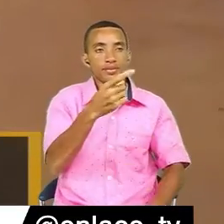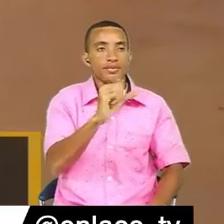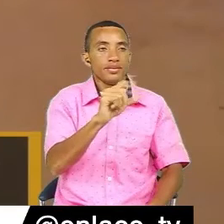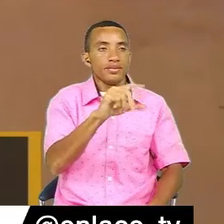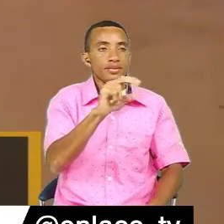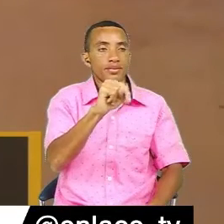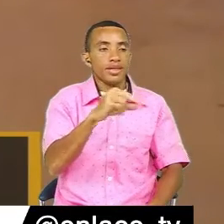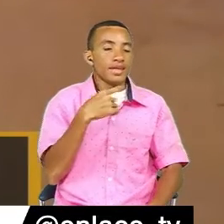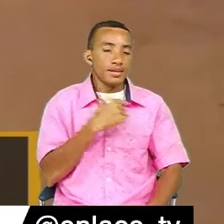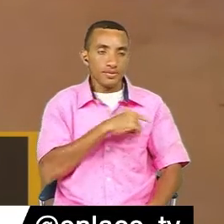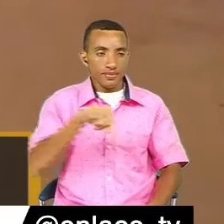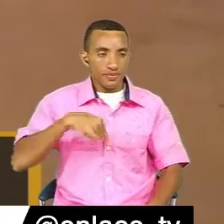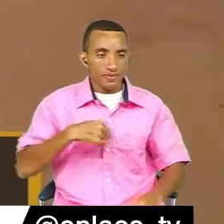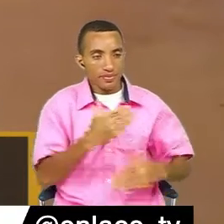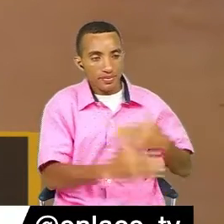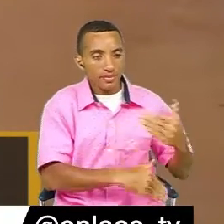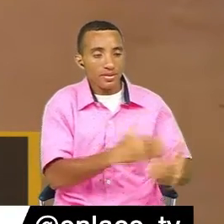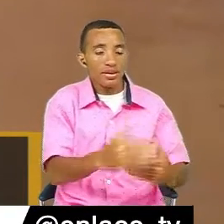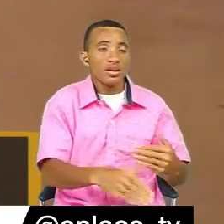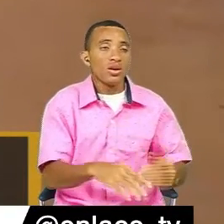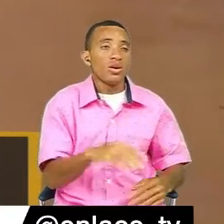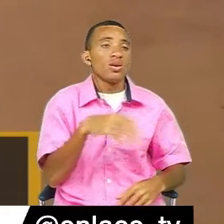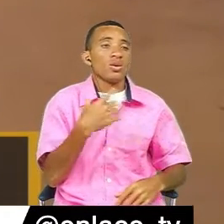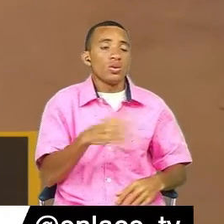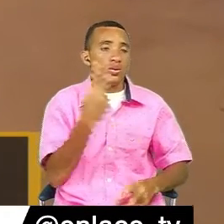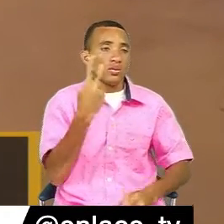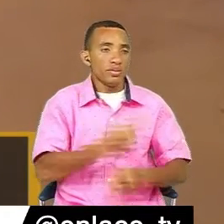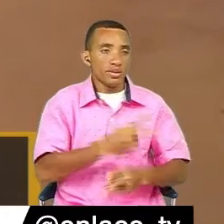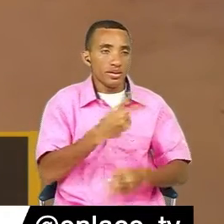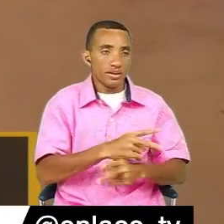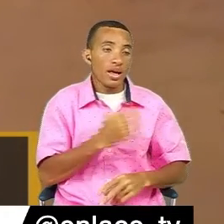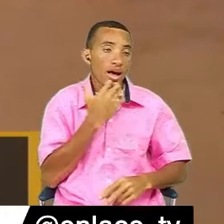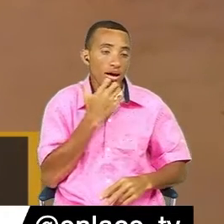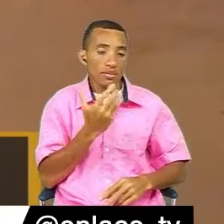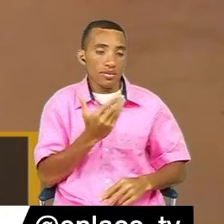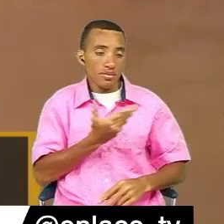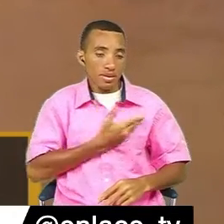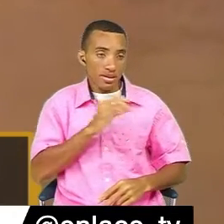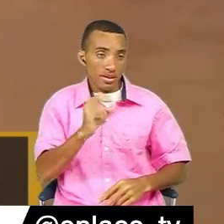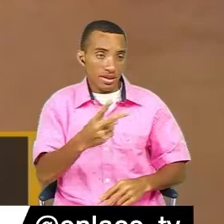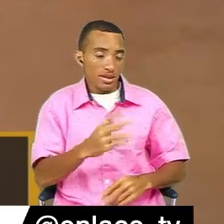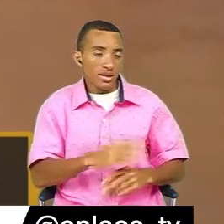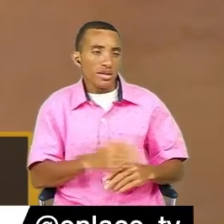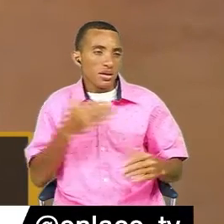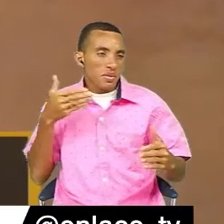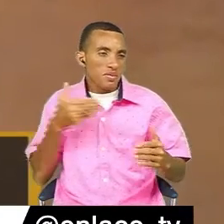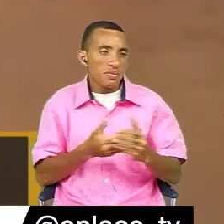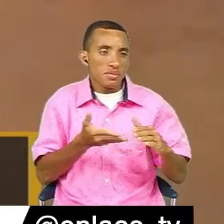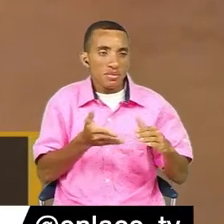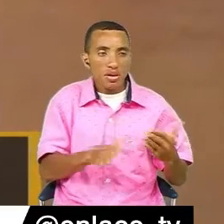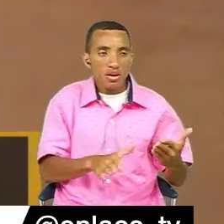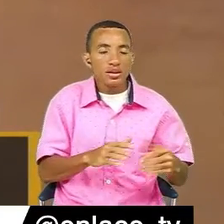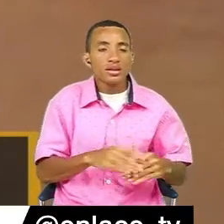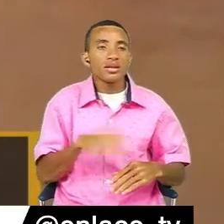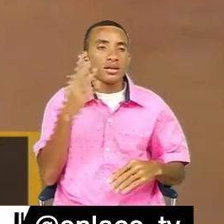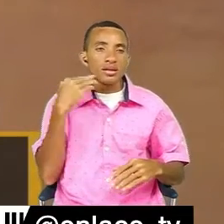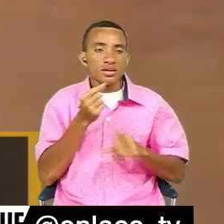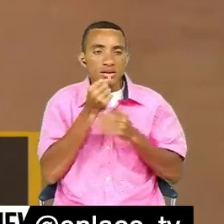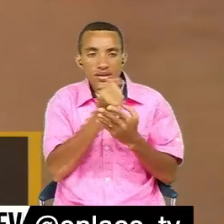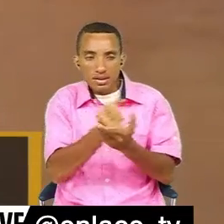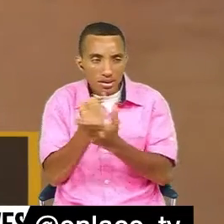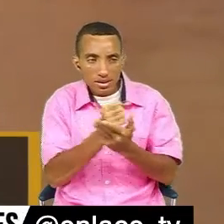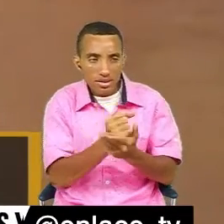estamos nosotros en grave peligro, porque así como mató a su propia madre, quien le ayudó por años y años y le dio